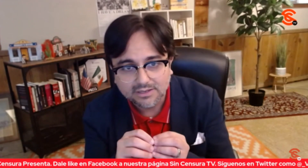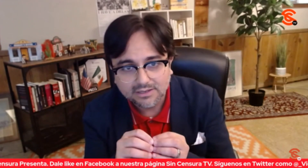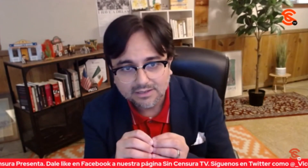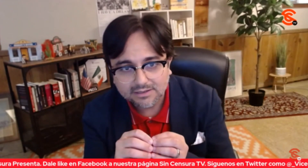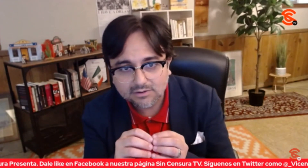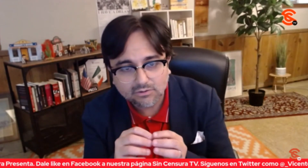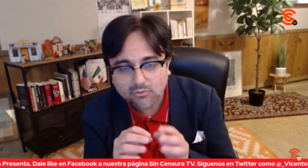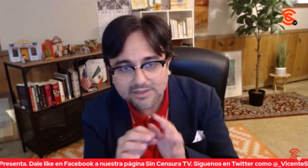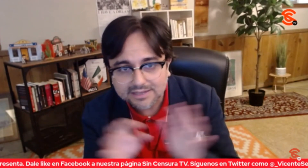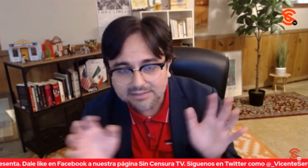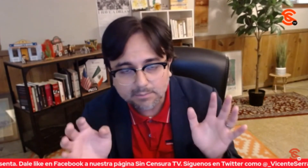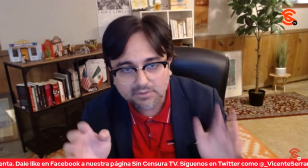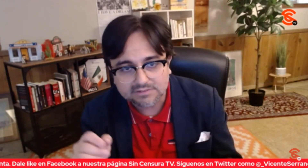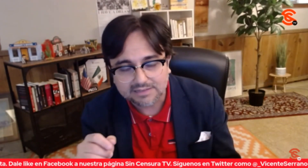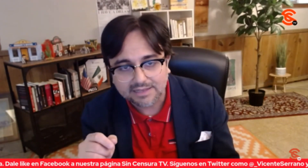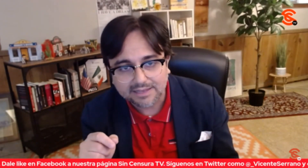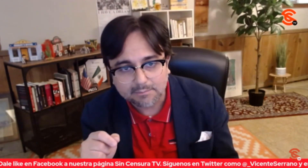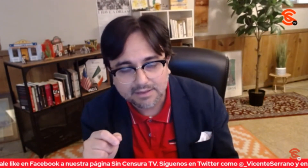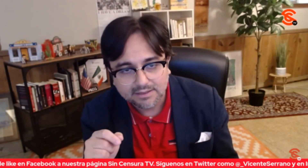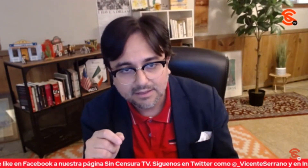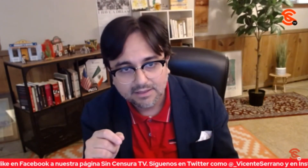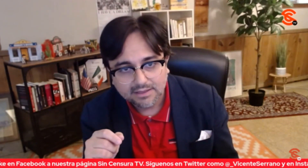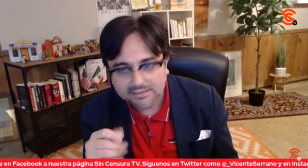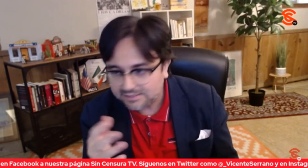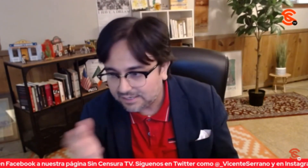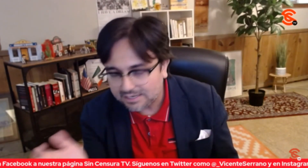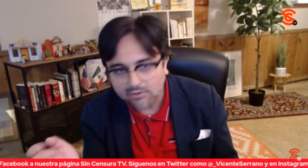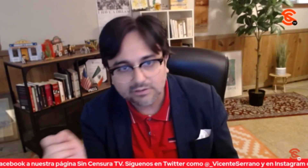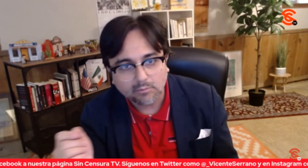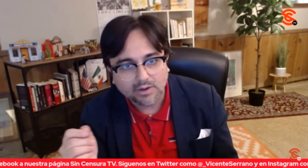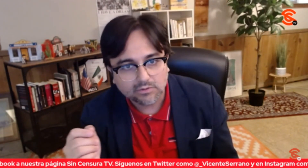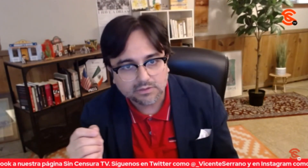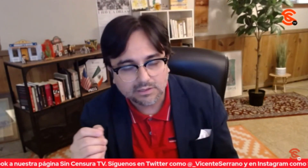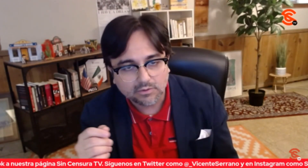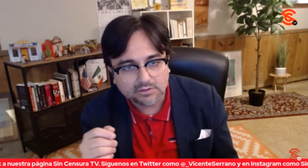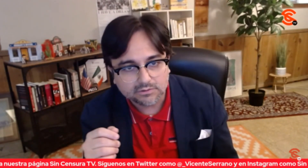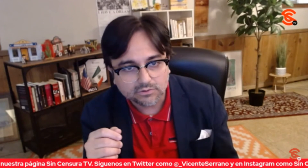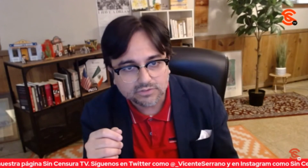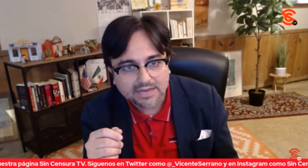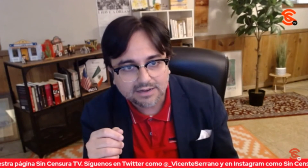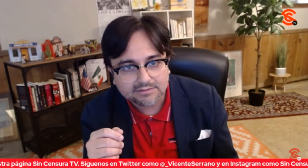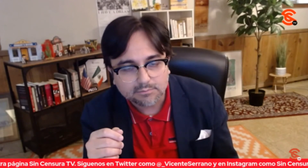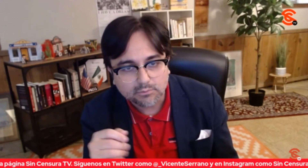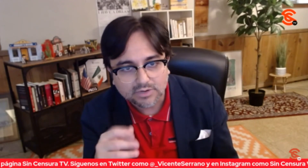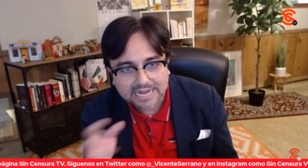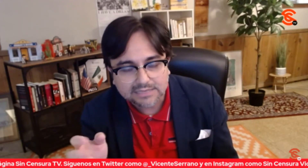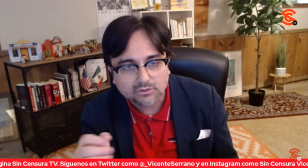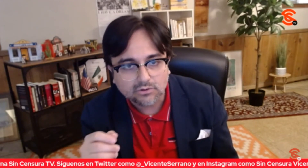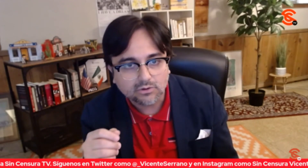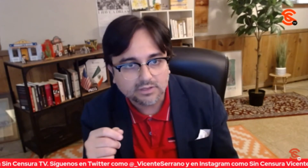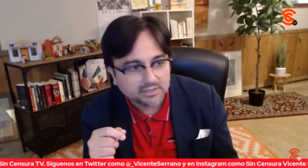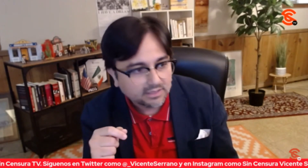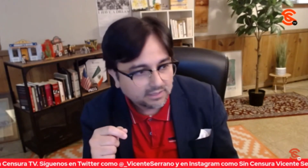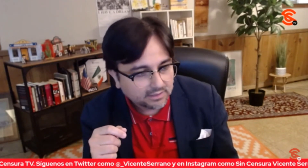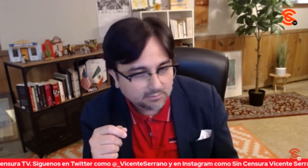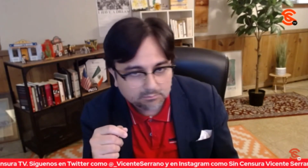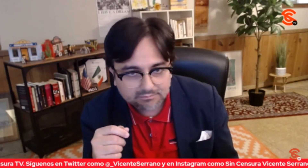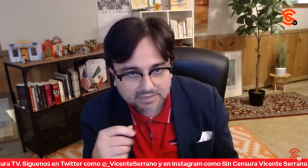bloquearlos con cualquier tipo de estratagema. Ahí tiene a los abogados de Claudio X González impugnándolo